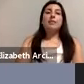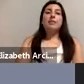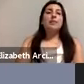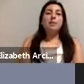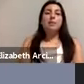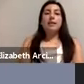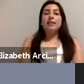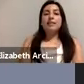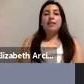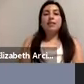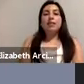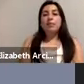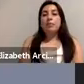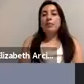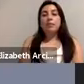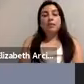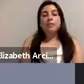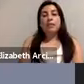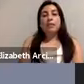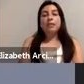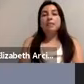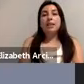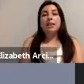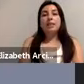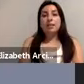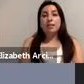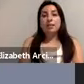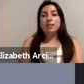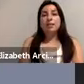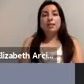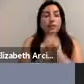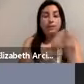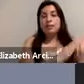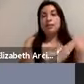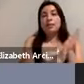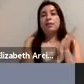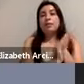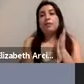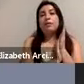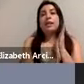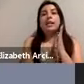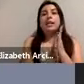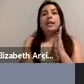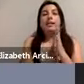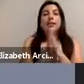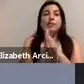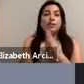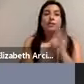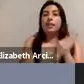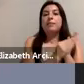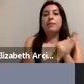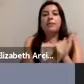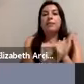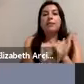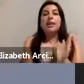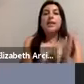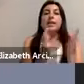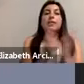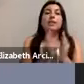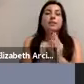Y nos habla de una pérdida de visión que no se puede corregir con tratamientos médicos y quirúrgicos. Fue lo mismo que mencionó el doctor en el